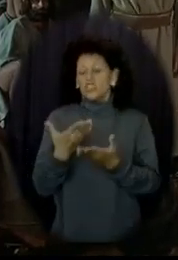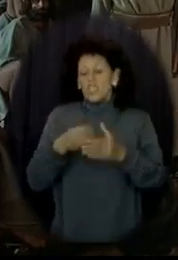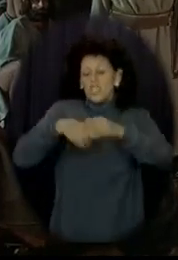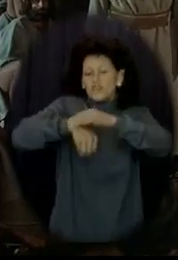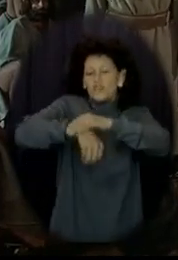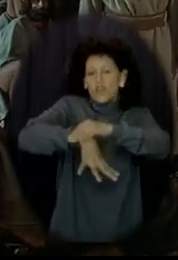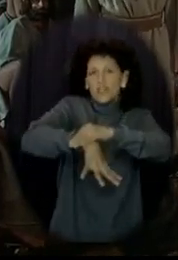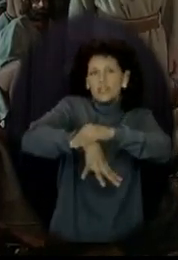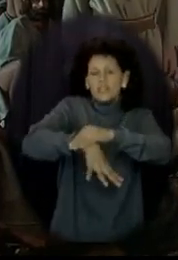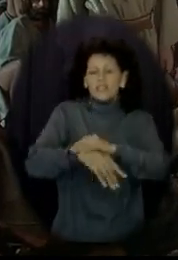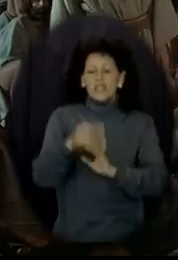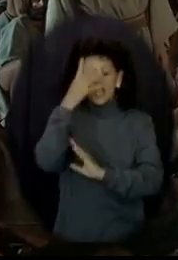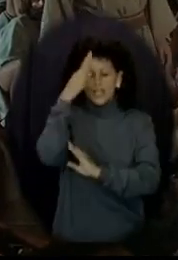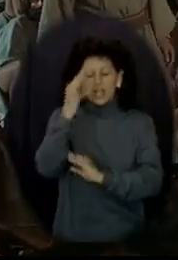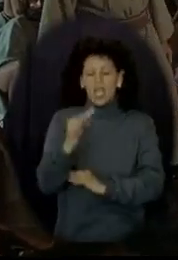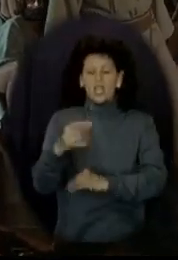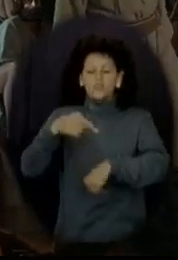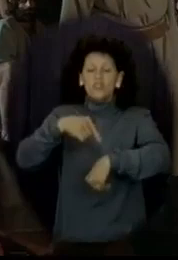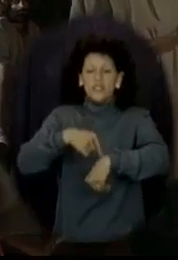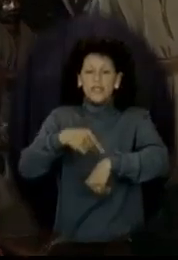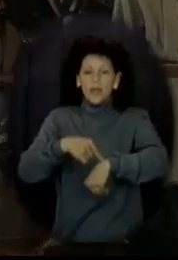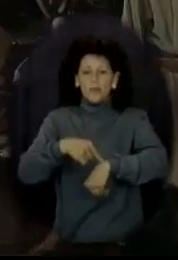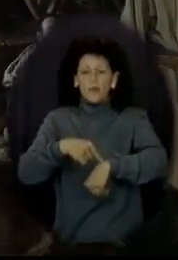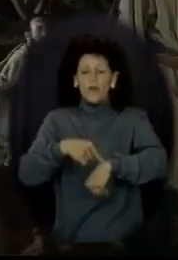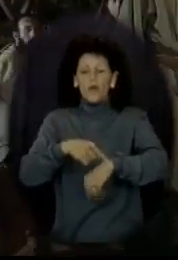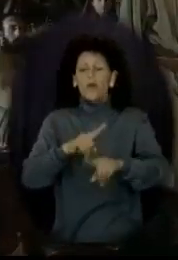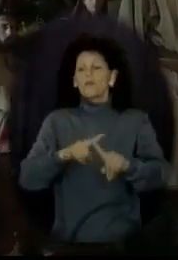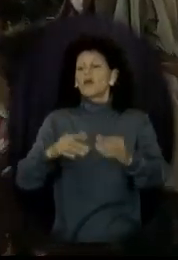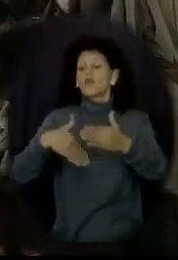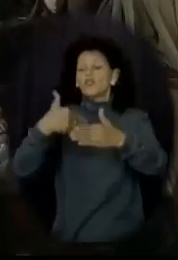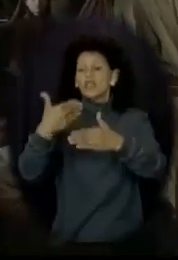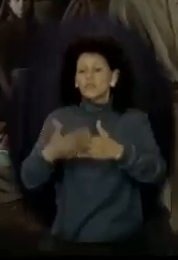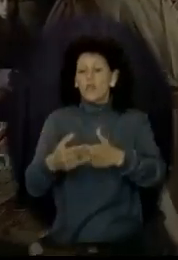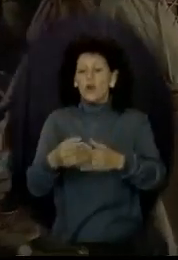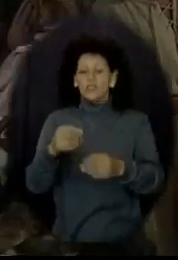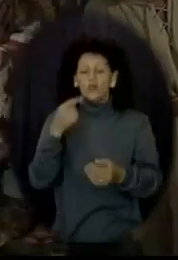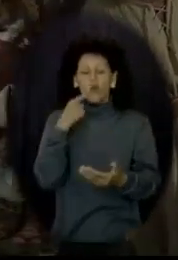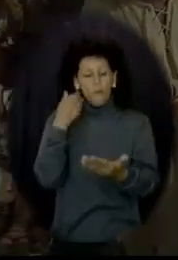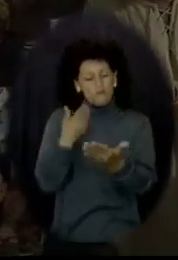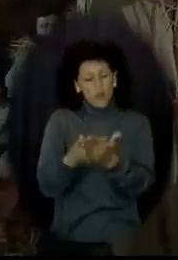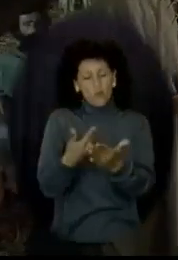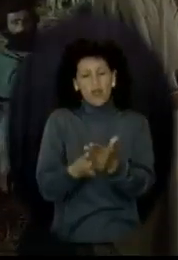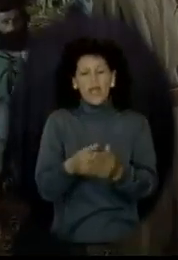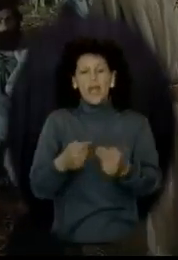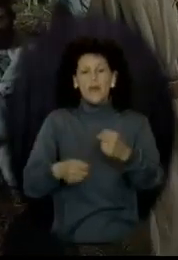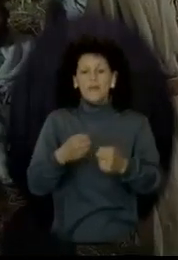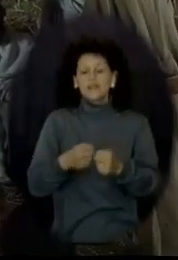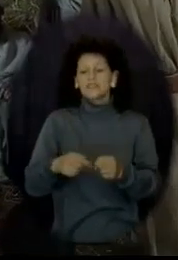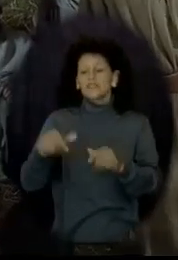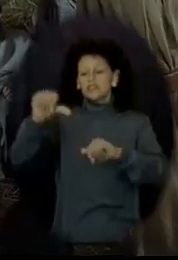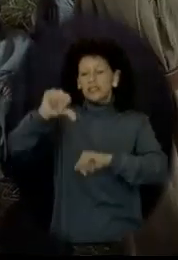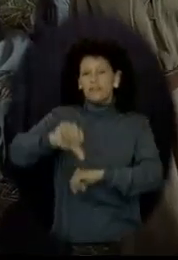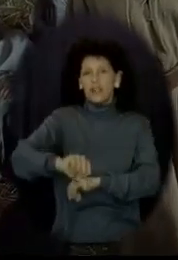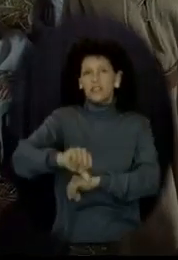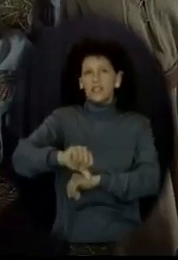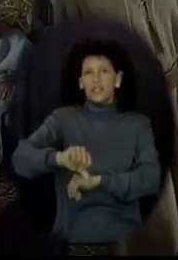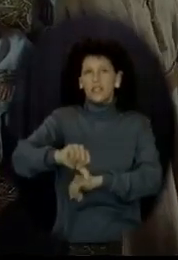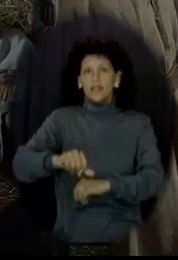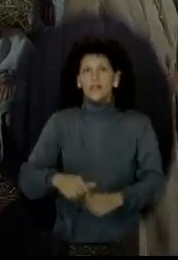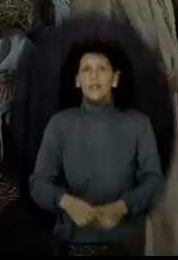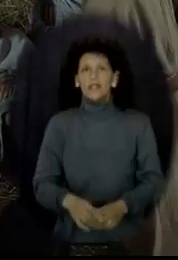no tienen raíz. Creen por algún tiempo, pero a la hora de la prueba, ellos